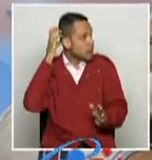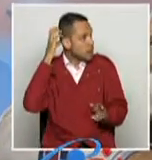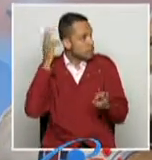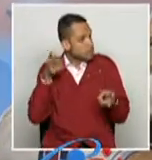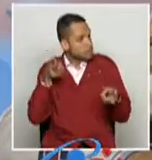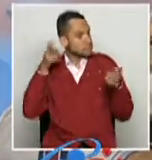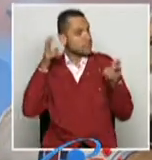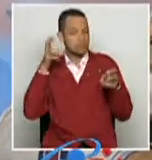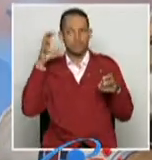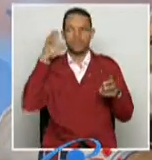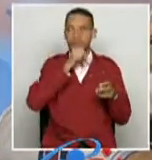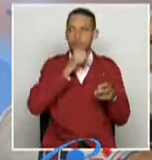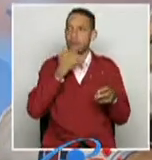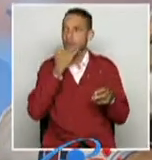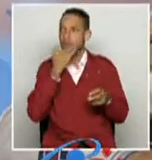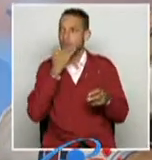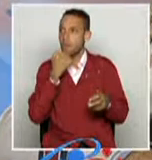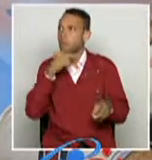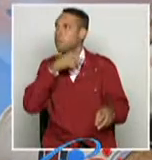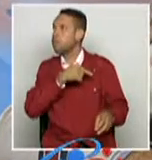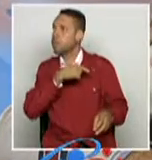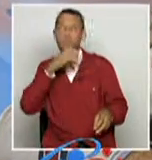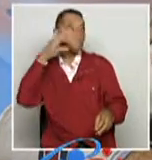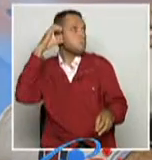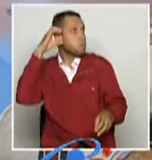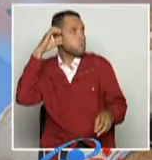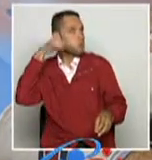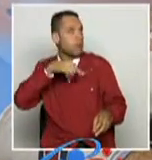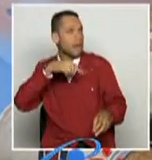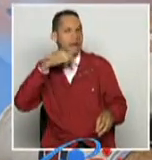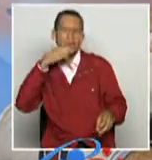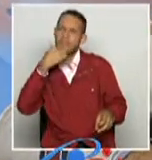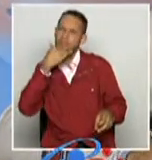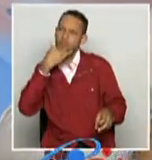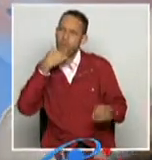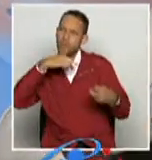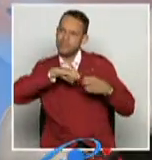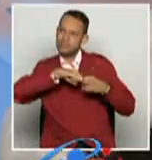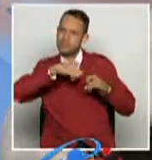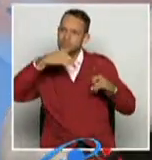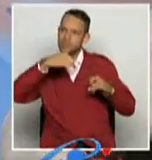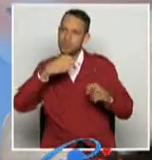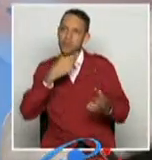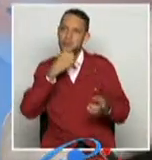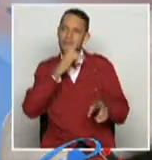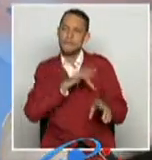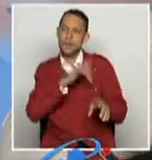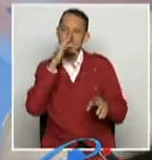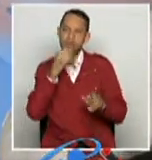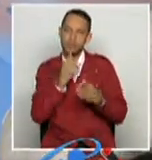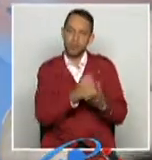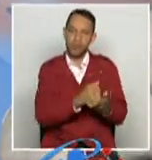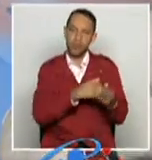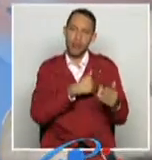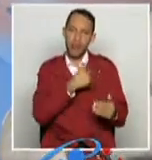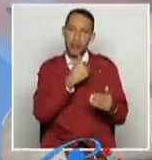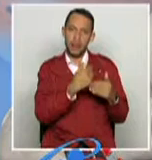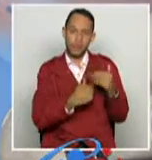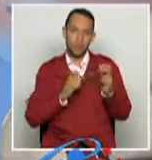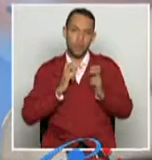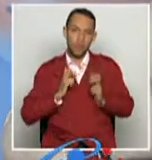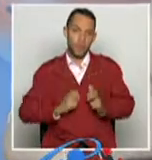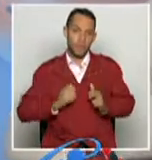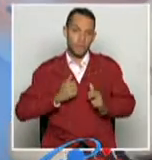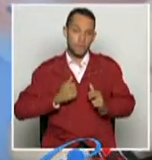preste atención en ese sitio. Entonces, que fue un esguince, un desgarro, un golpe, en fin, empieza un proceso a través del mismo cuerpo